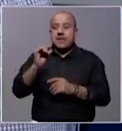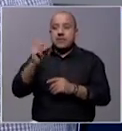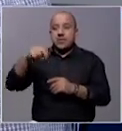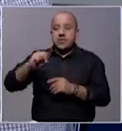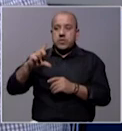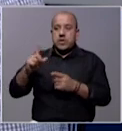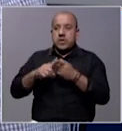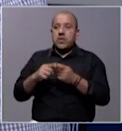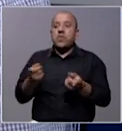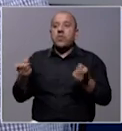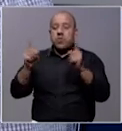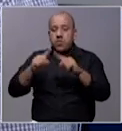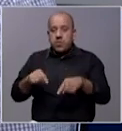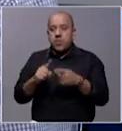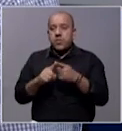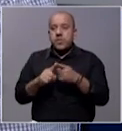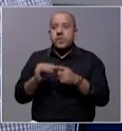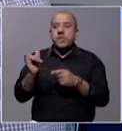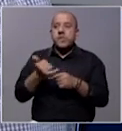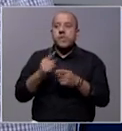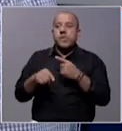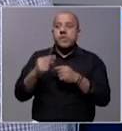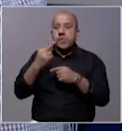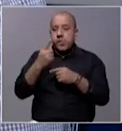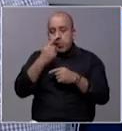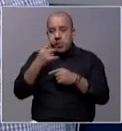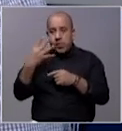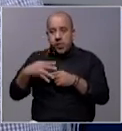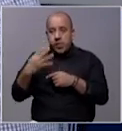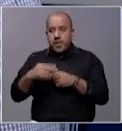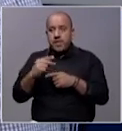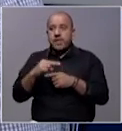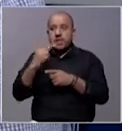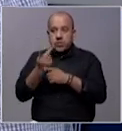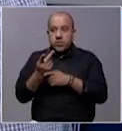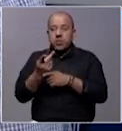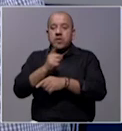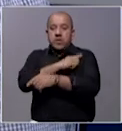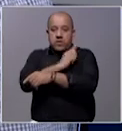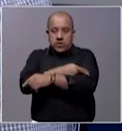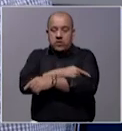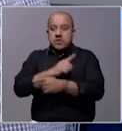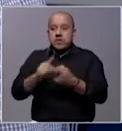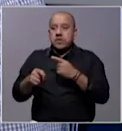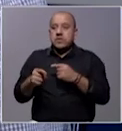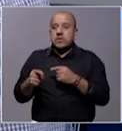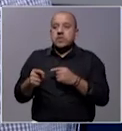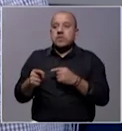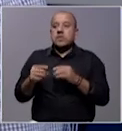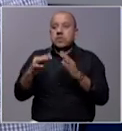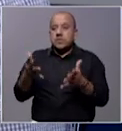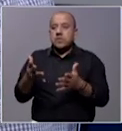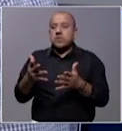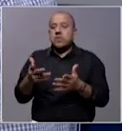interna volvimos a hacer lo que ya había moción año 2014 es decir la segunda fuerza del partido nacional y creo que eso es algo